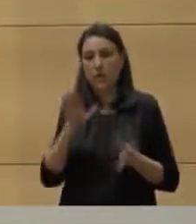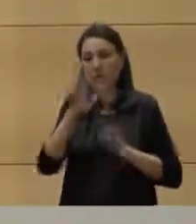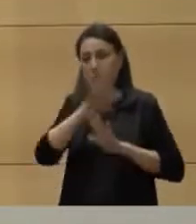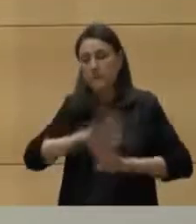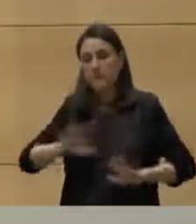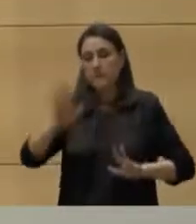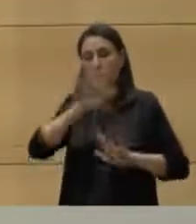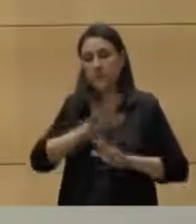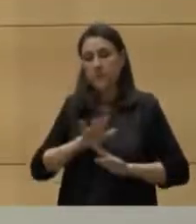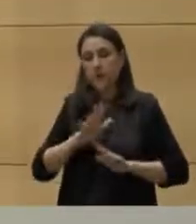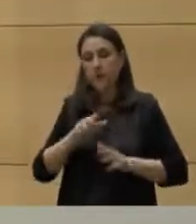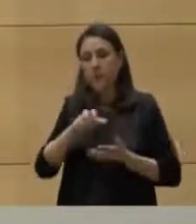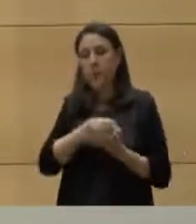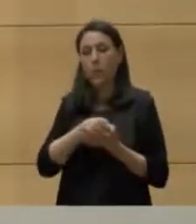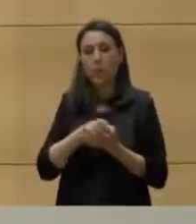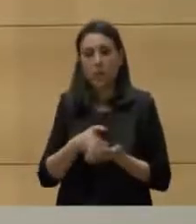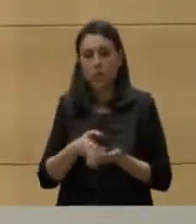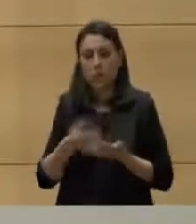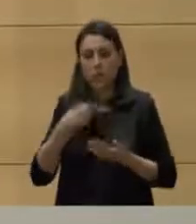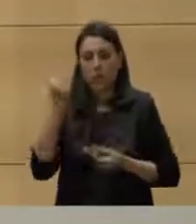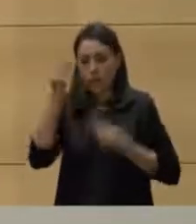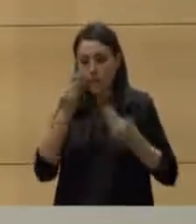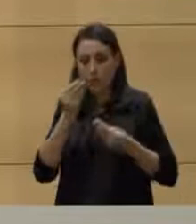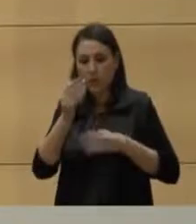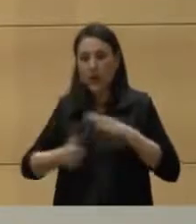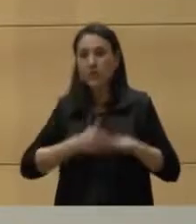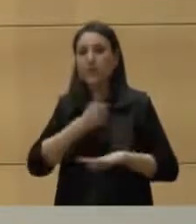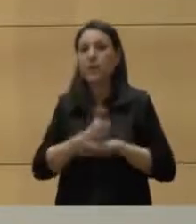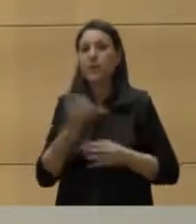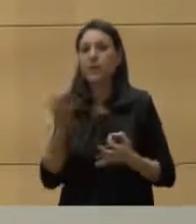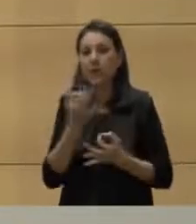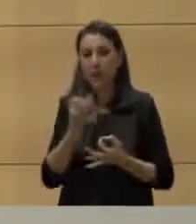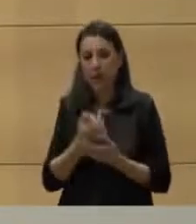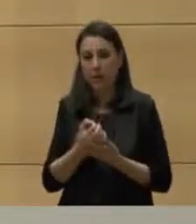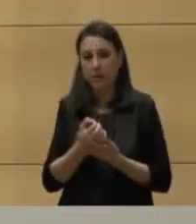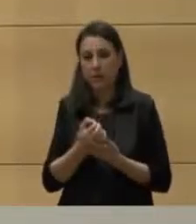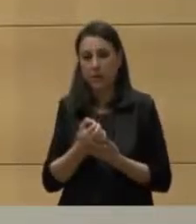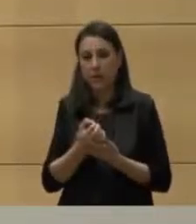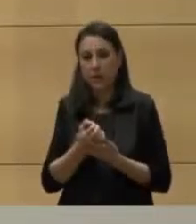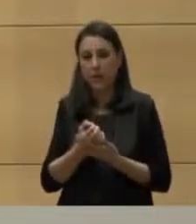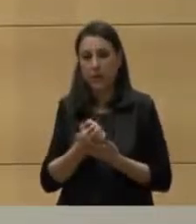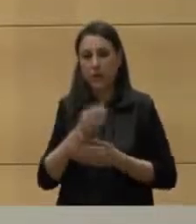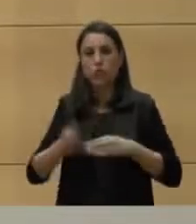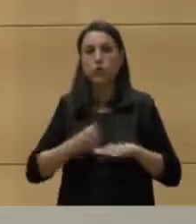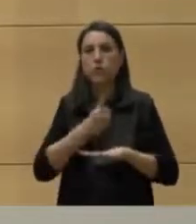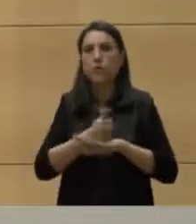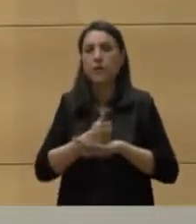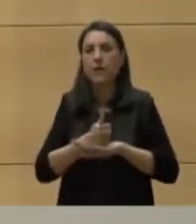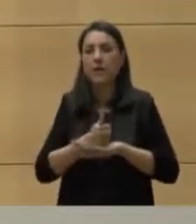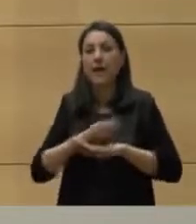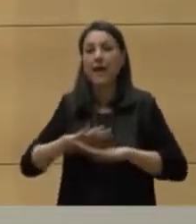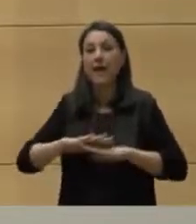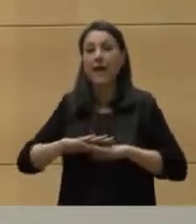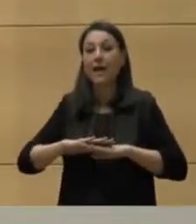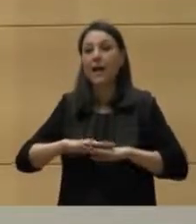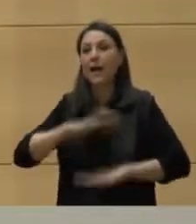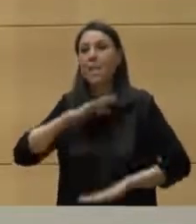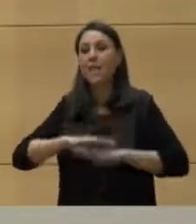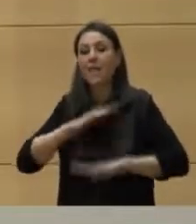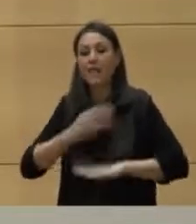mitificaciones. Yo prefiero decir que la soberanía se concreta en lo siguiente. Soberanía es la capacidad de los ciudadanos para